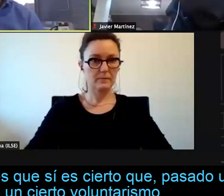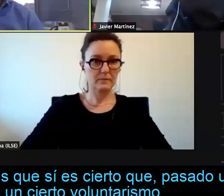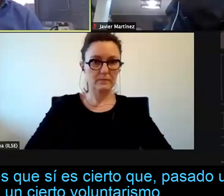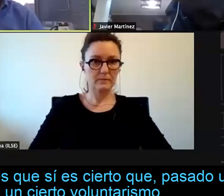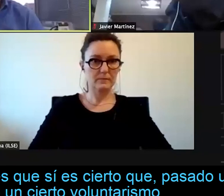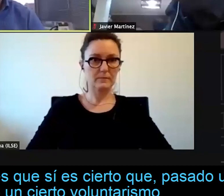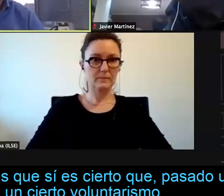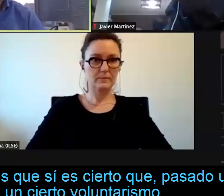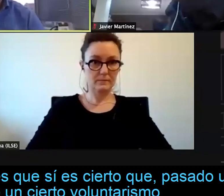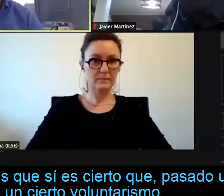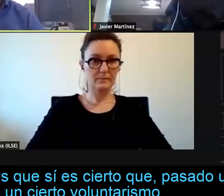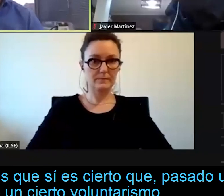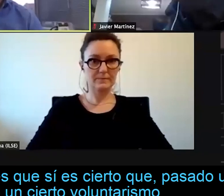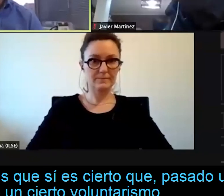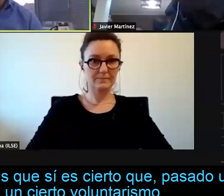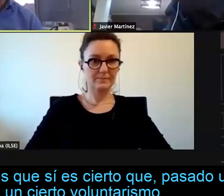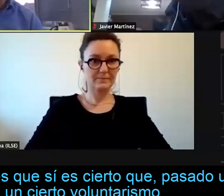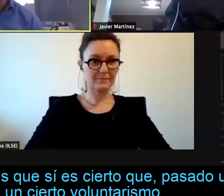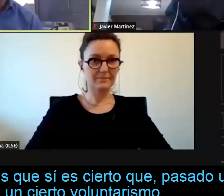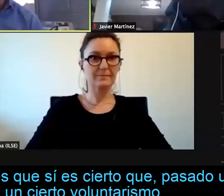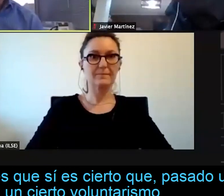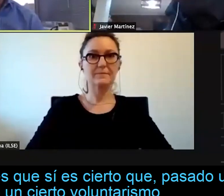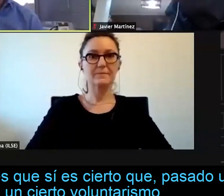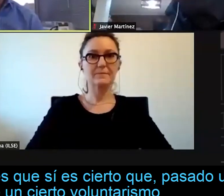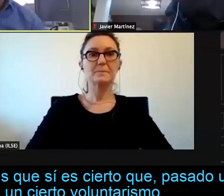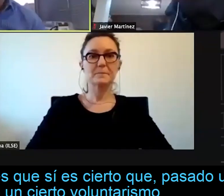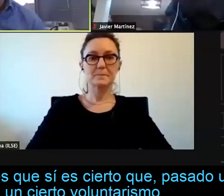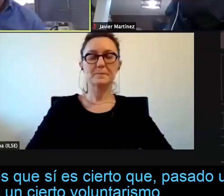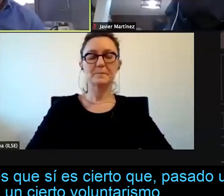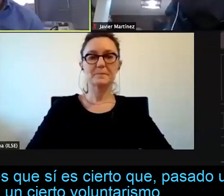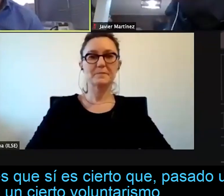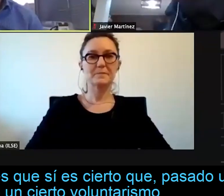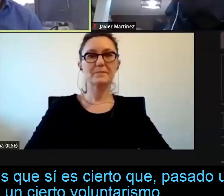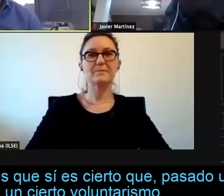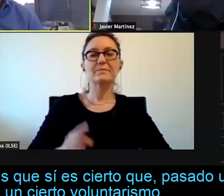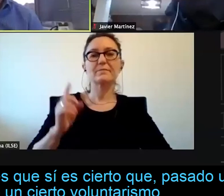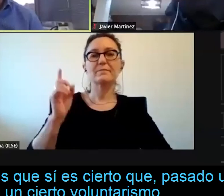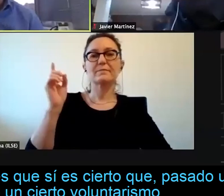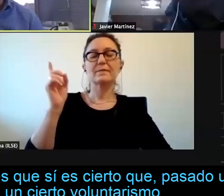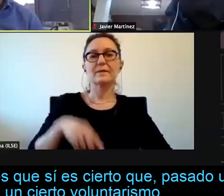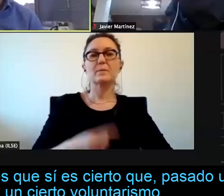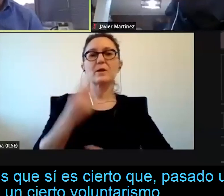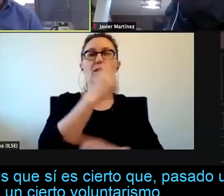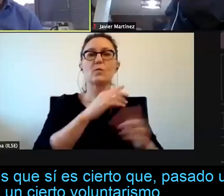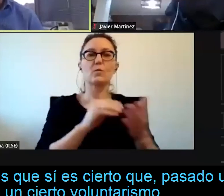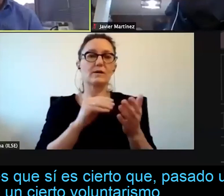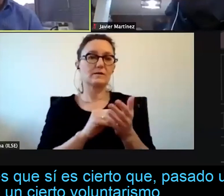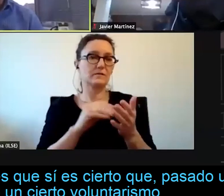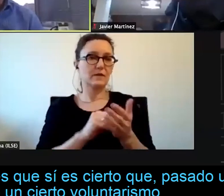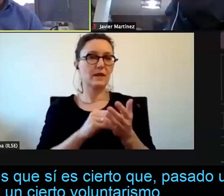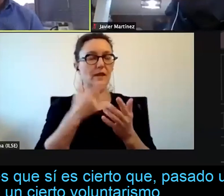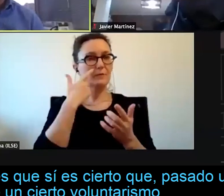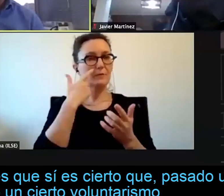que sí es cierto que pasado un momento en el que existe un cierto voluntarismo y existe una